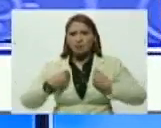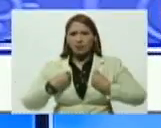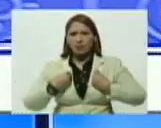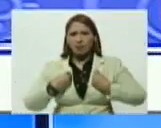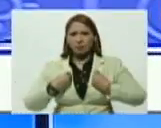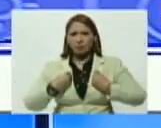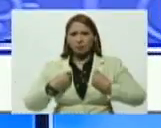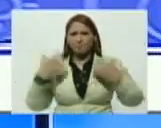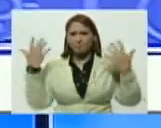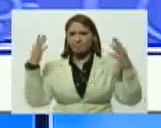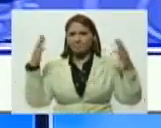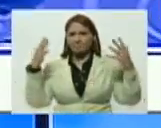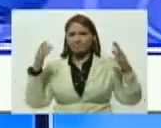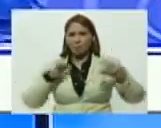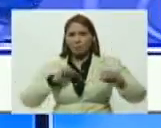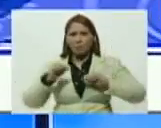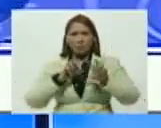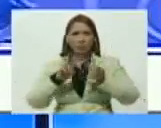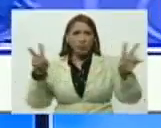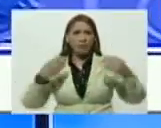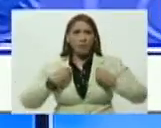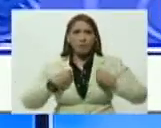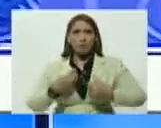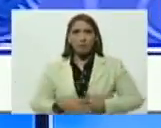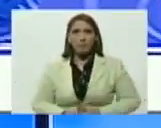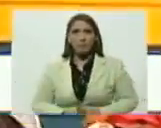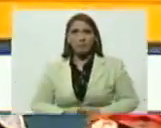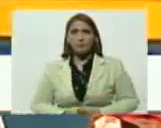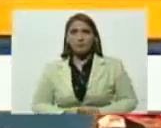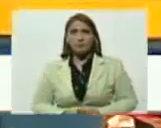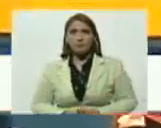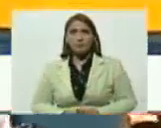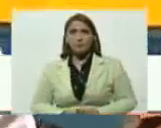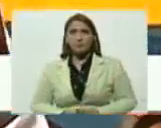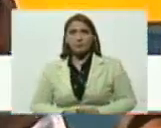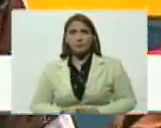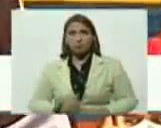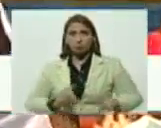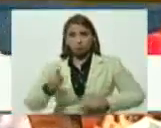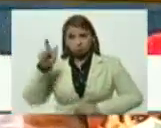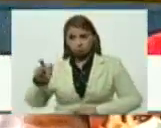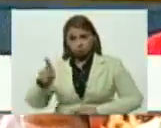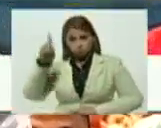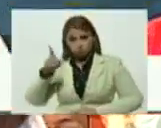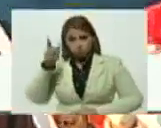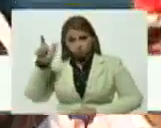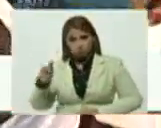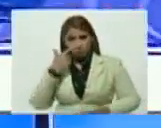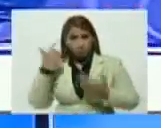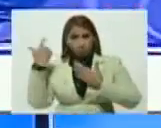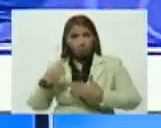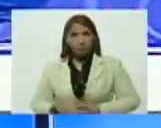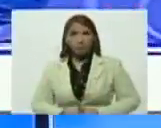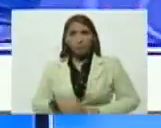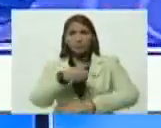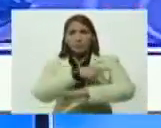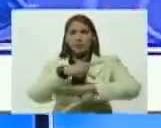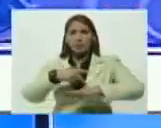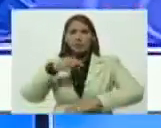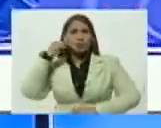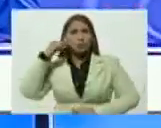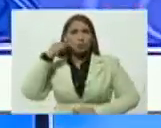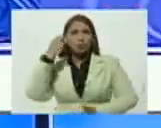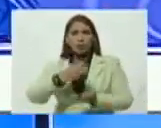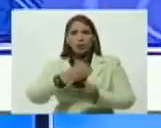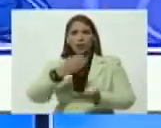Vamos a darle un aplauso al Movimiento por la Paz y la Vida. Dirigido por el diputado de la parroquia Sucre, de